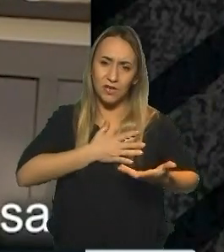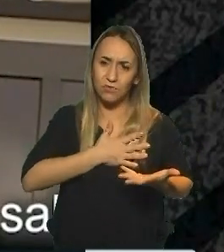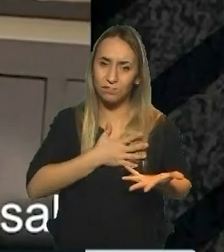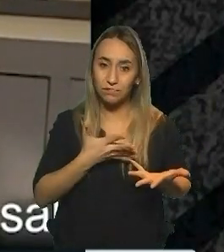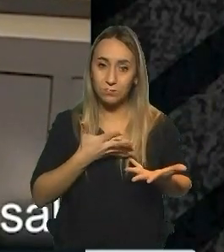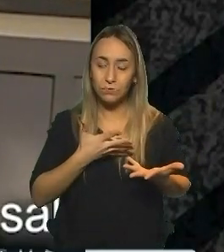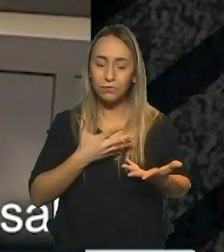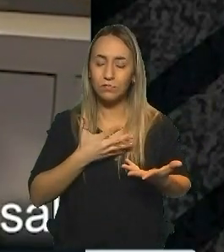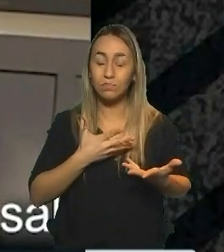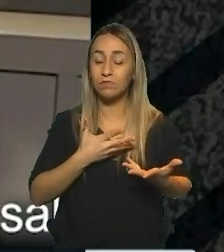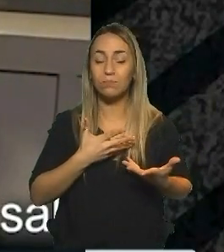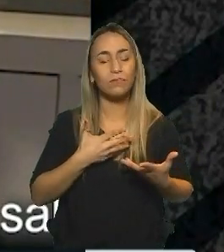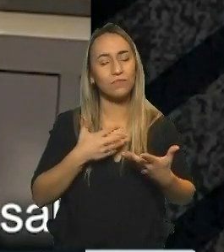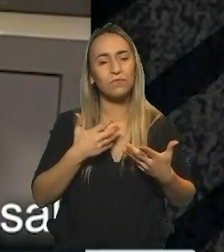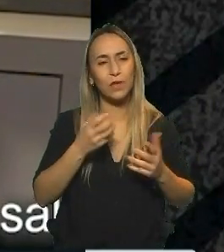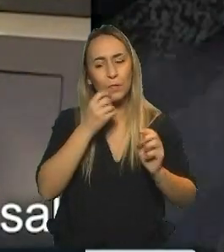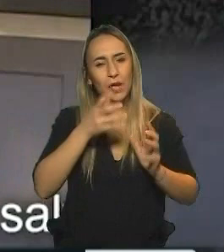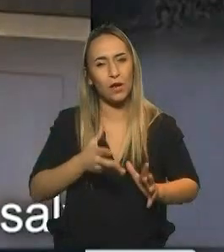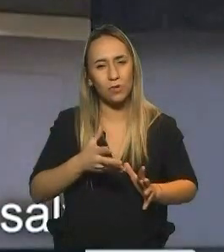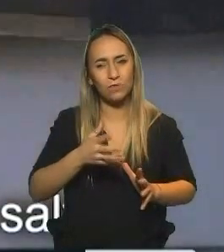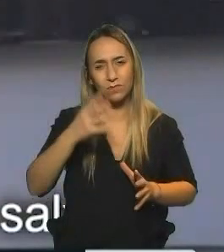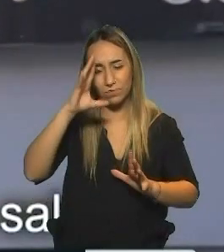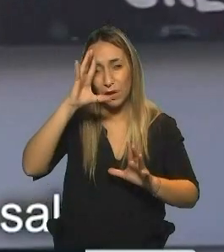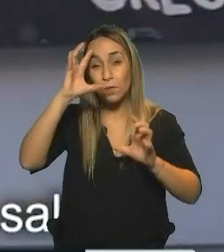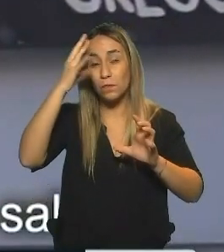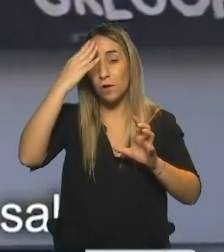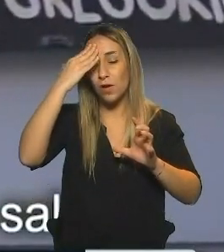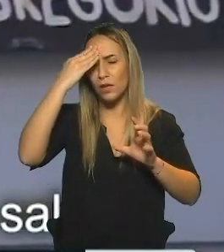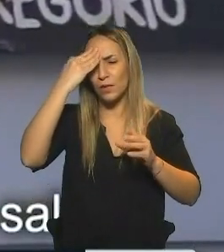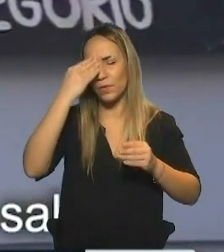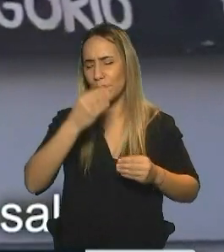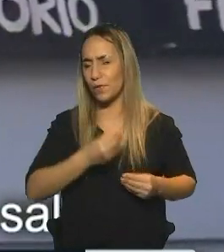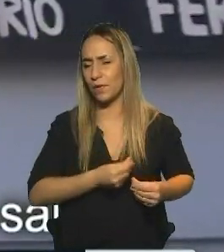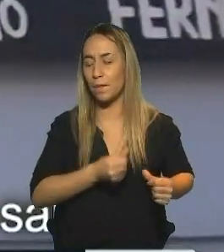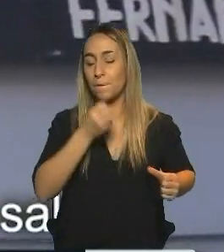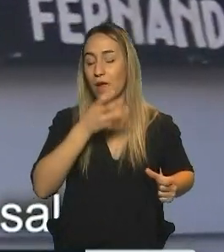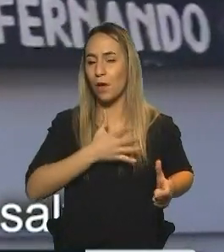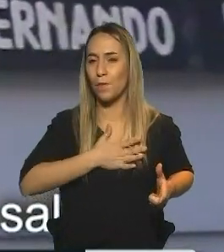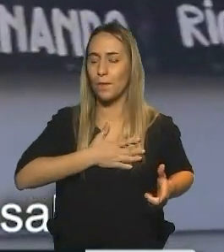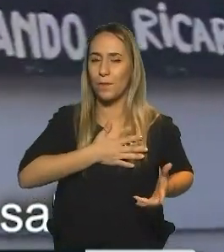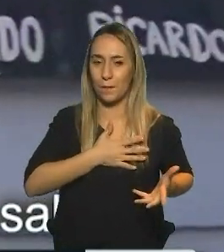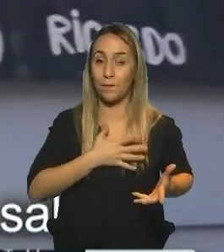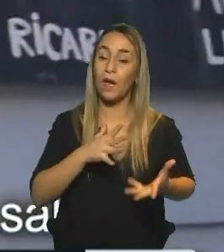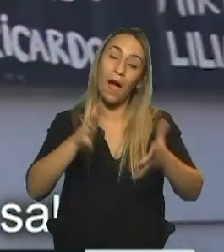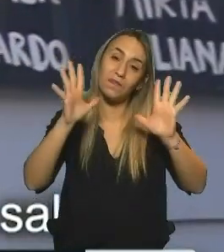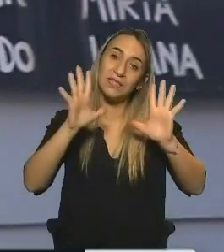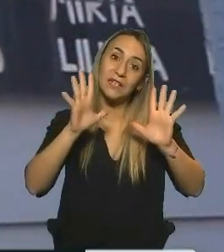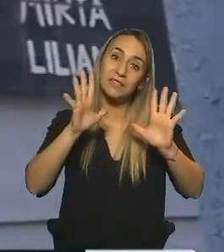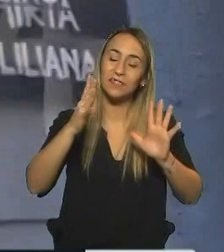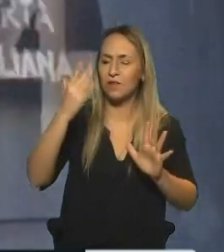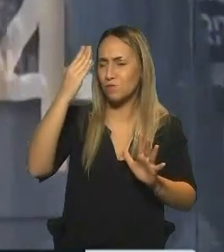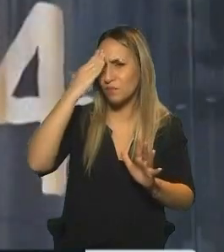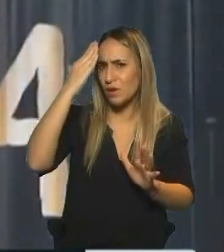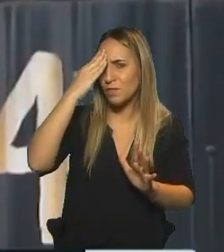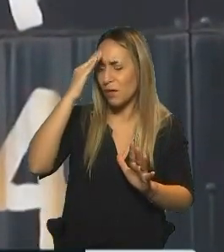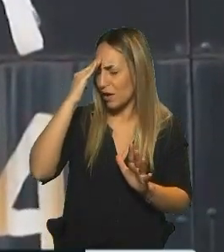mejor respirar el aire de olvido. Hay otros días en que el recuerdo es el único que nos salva y